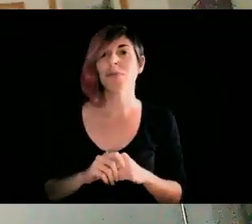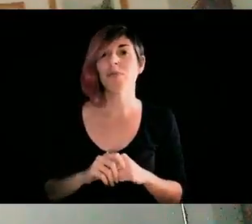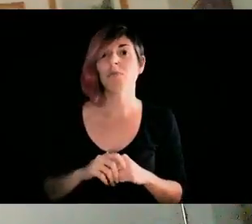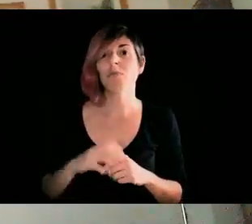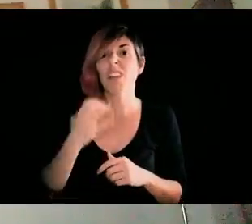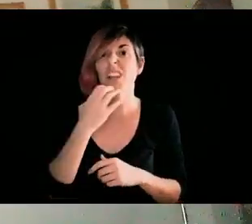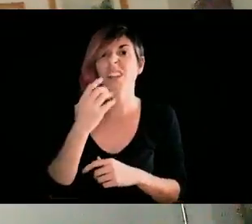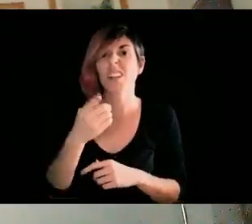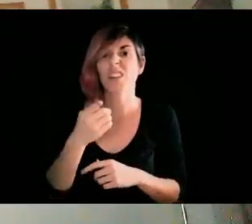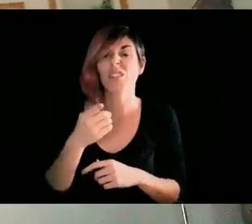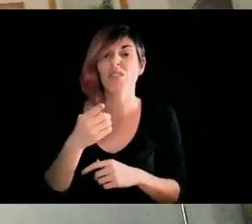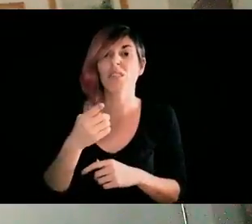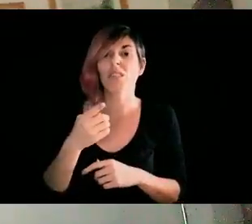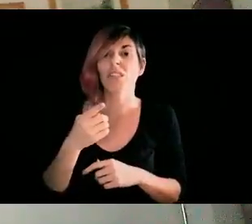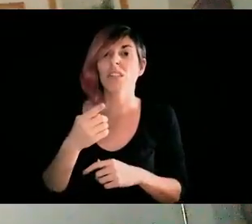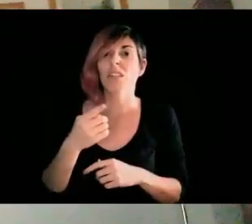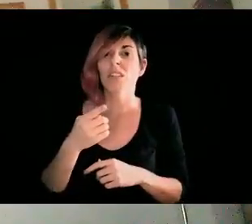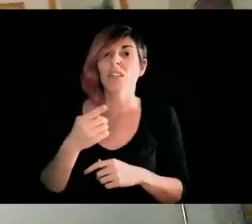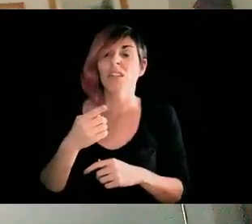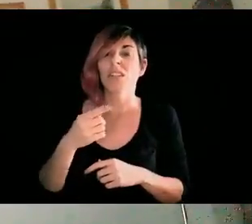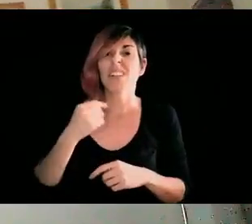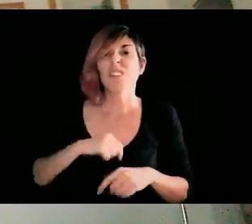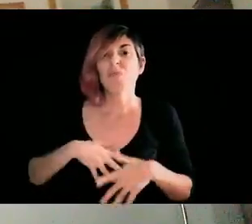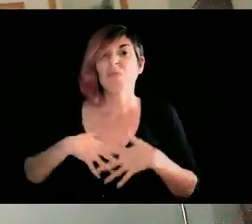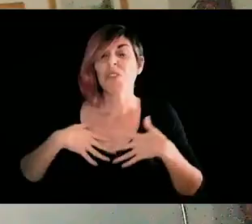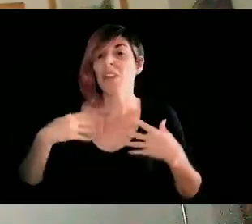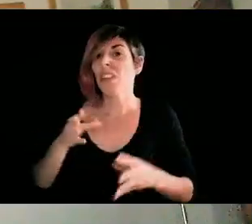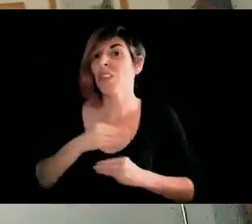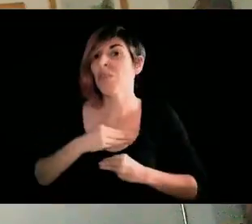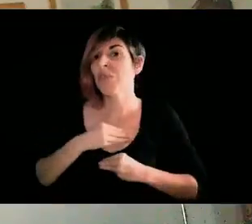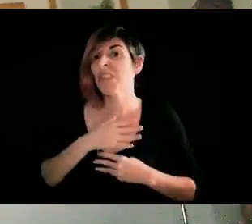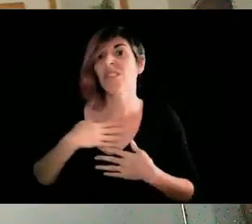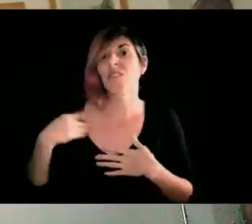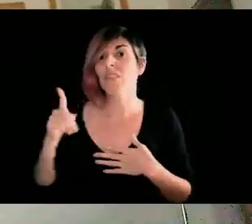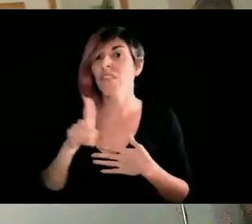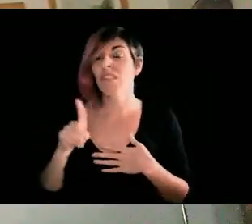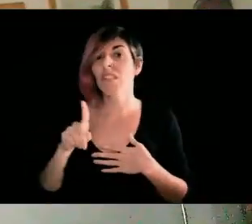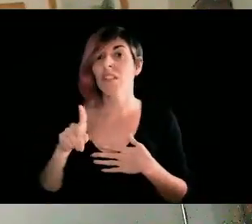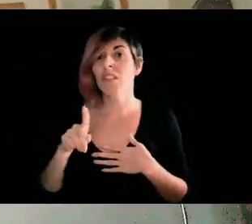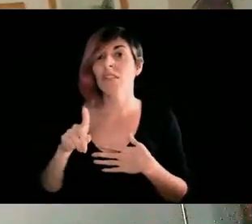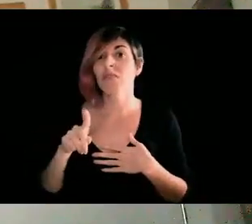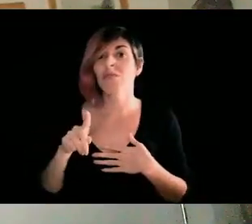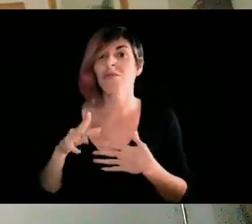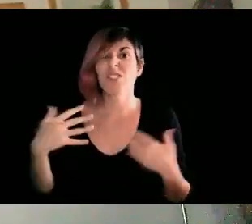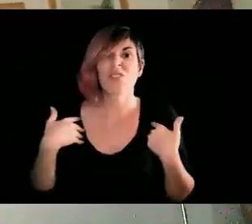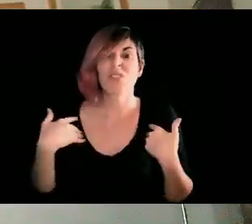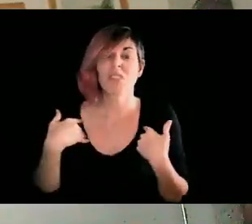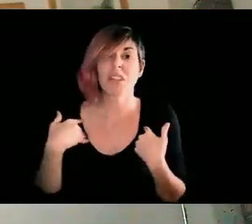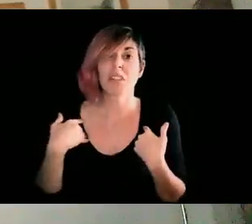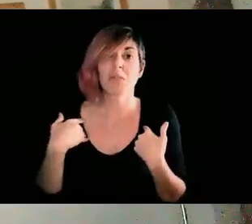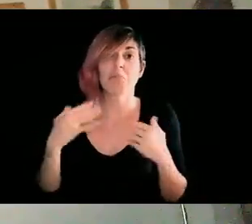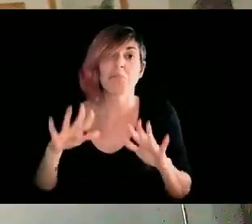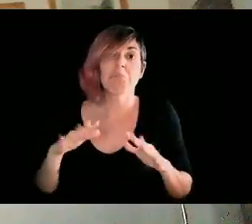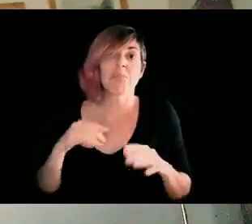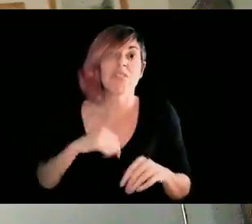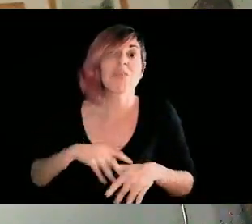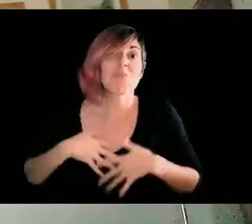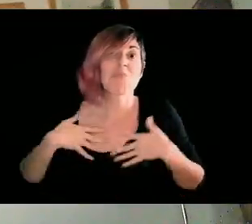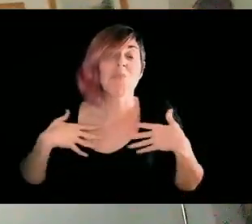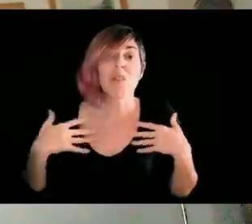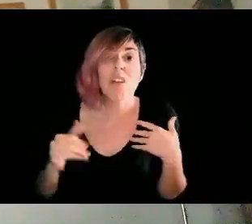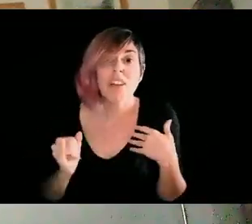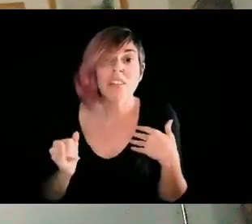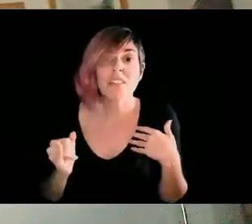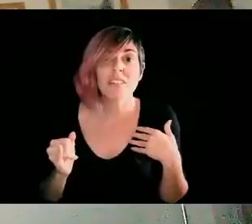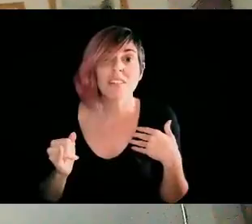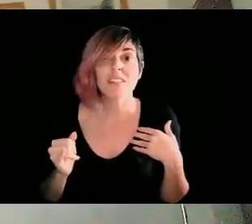cómo en la resistencia, en la queja, no quiero que esté ahí esa emoción, y está. No sirve de nada, no quiero que esté ahí,